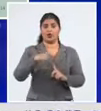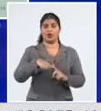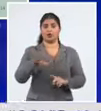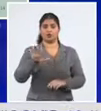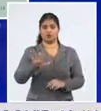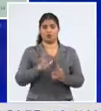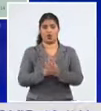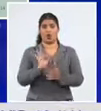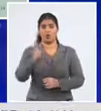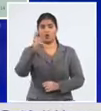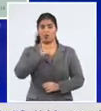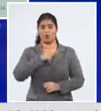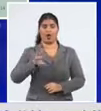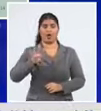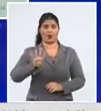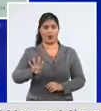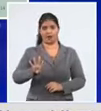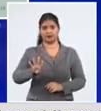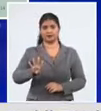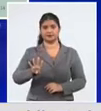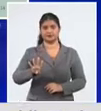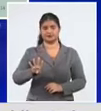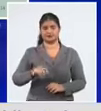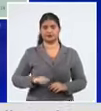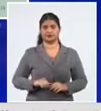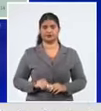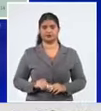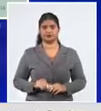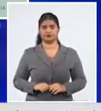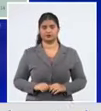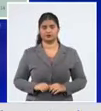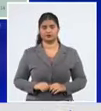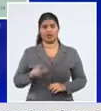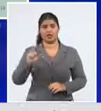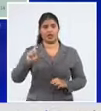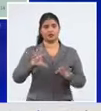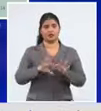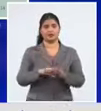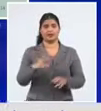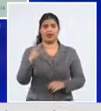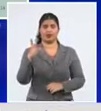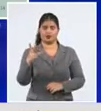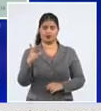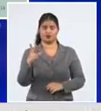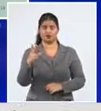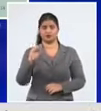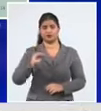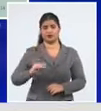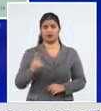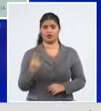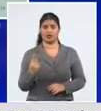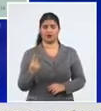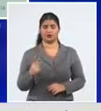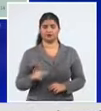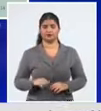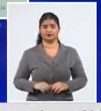igual que Rafael Freire, Franpaís 3, Calixto García 2 y Mayarí 1. Granma